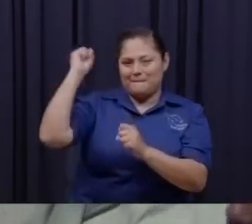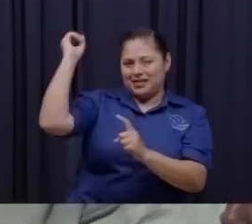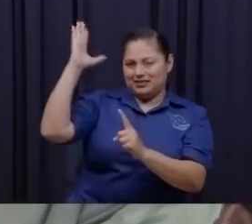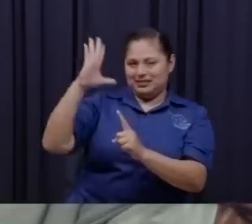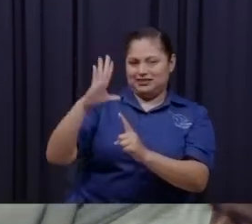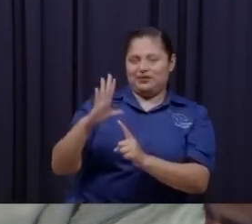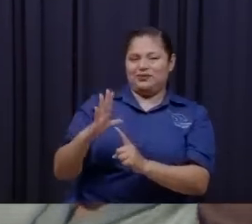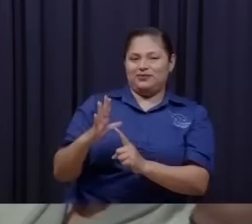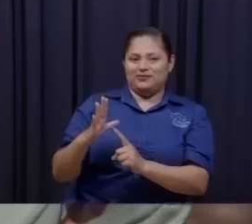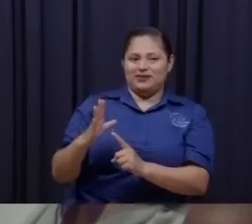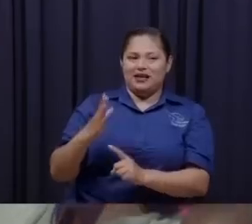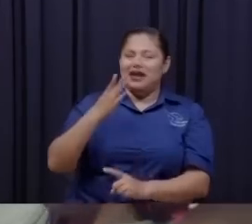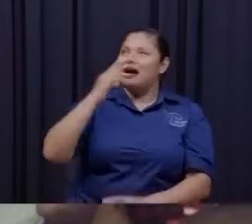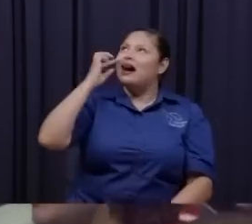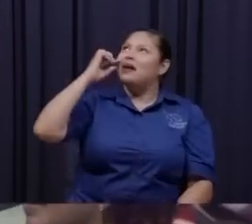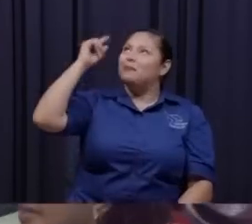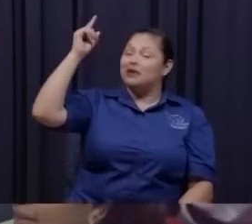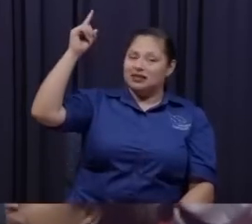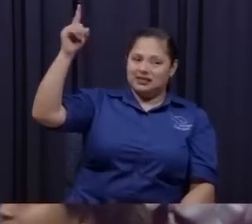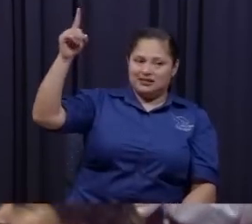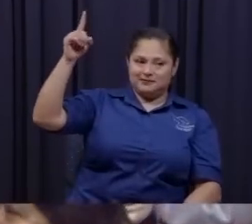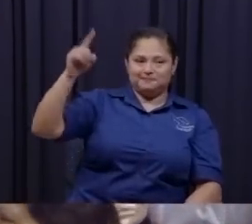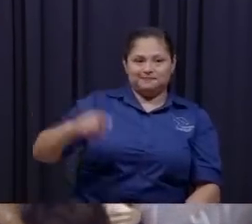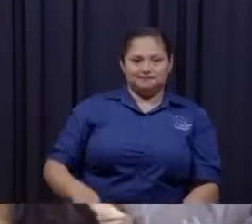bendición al padre